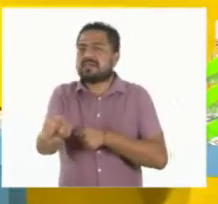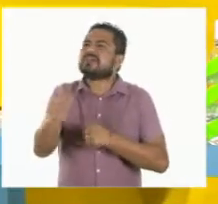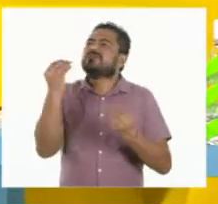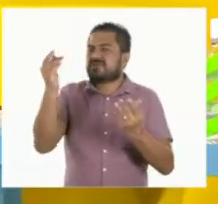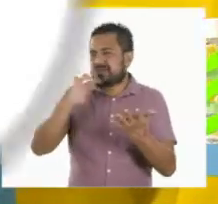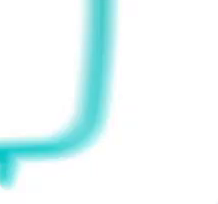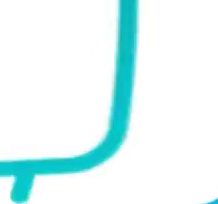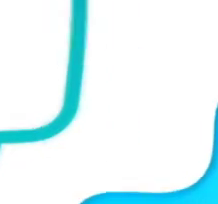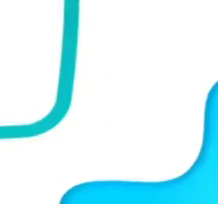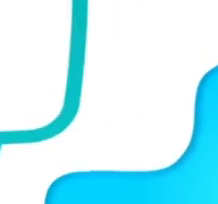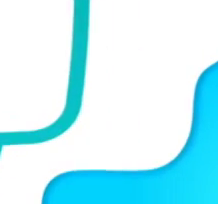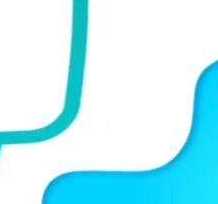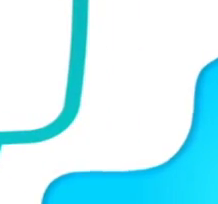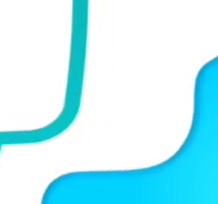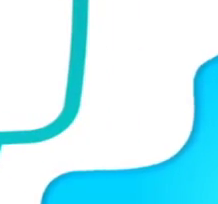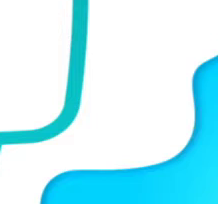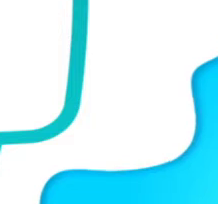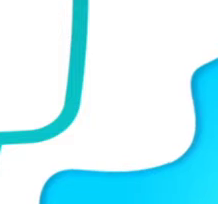muchas gracias por venir a jugar.